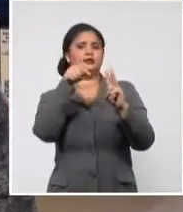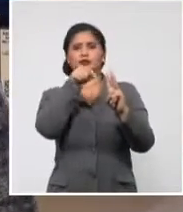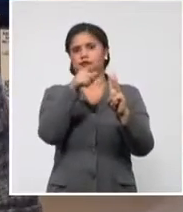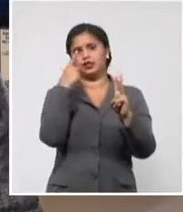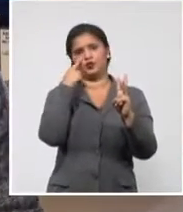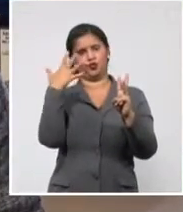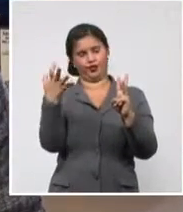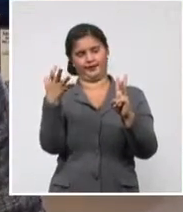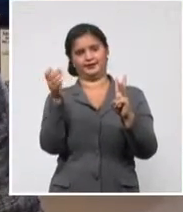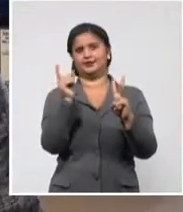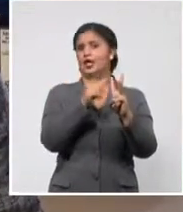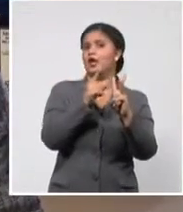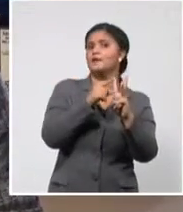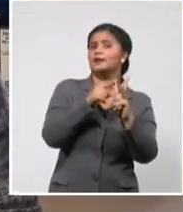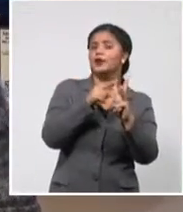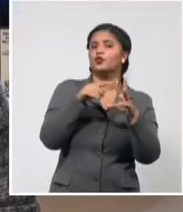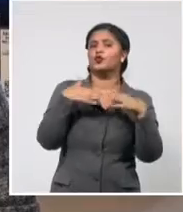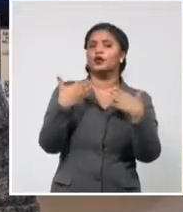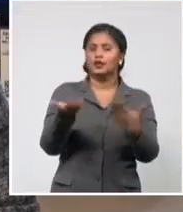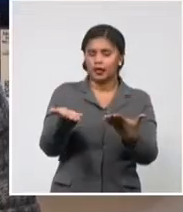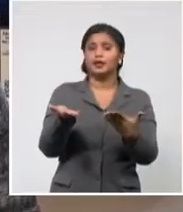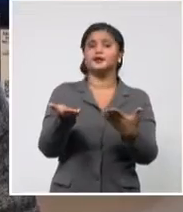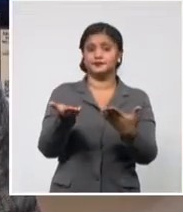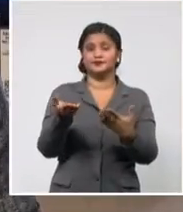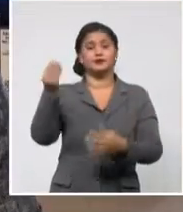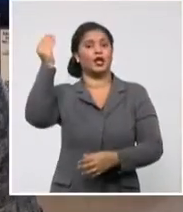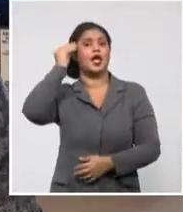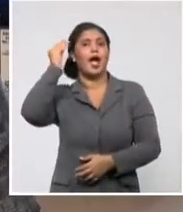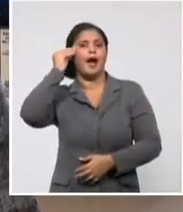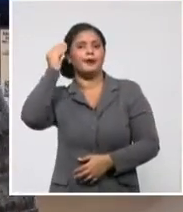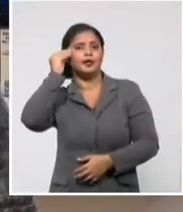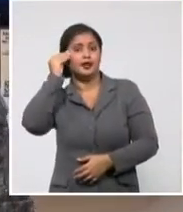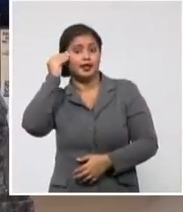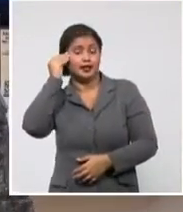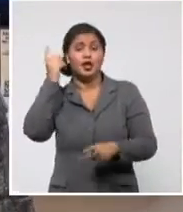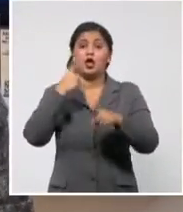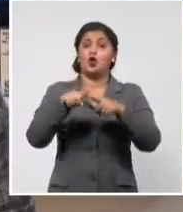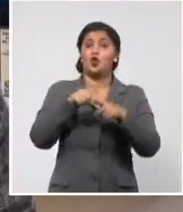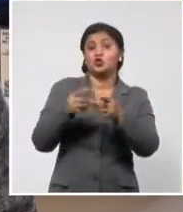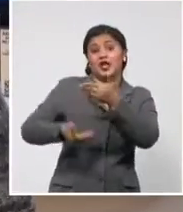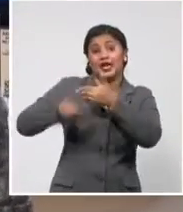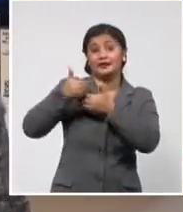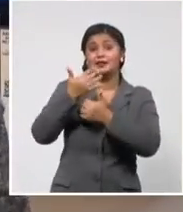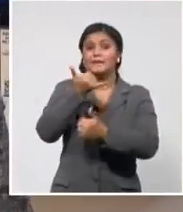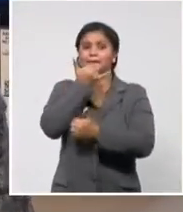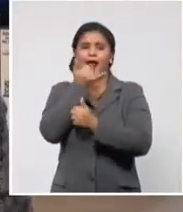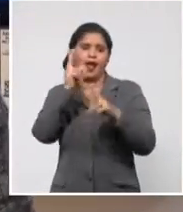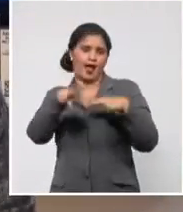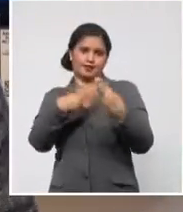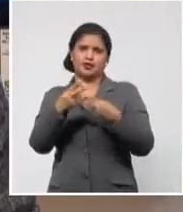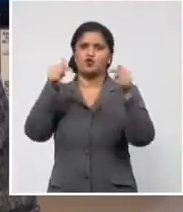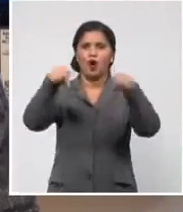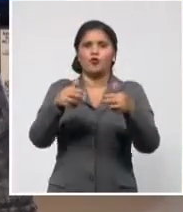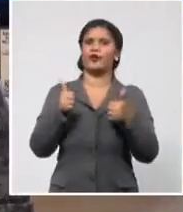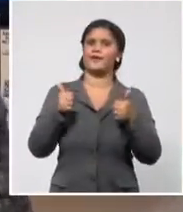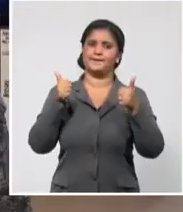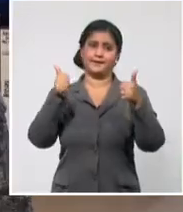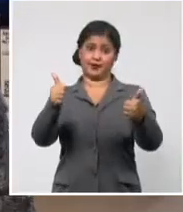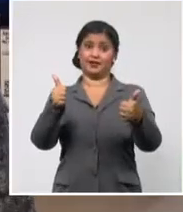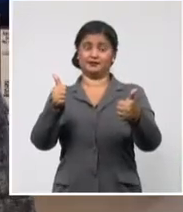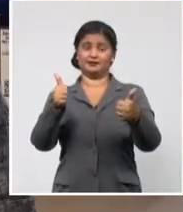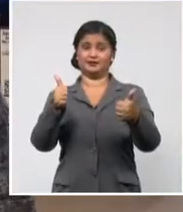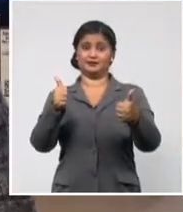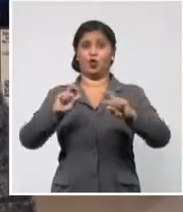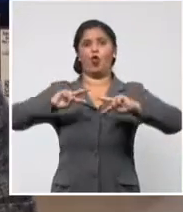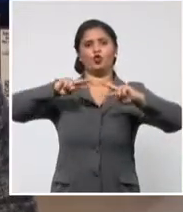es haber aprendido las lecciones de los errores cometidos, algo que parece estar sucediendo, sobre todo cuando vemos lo que